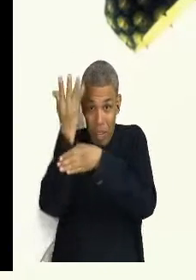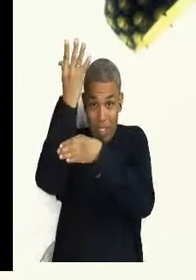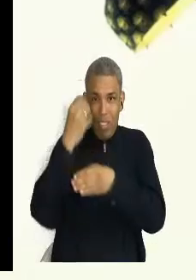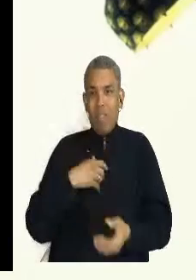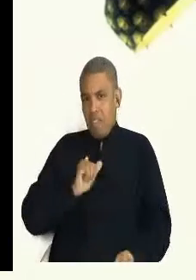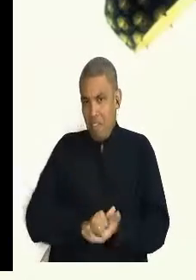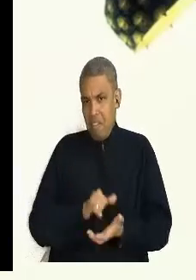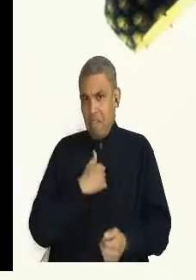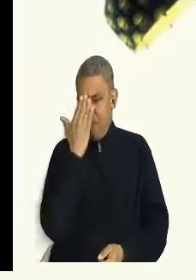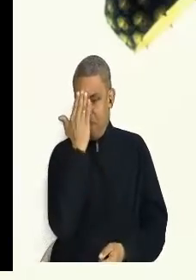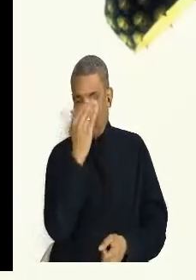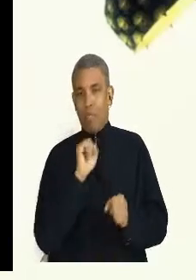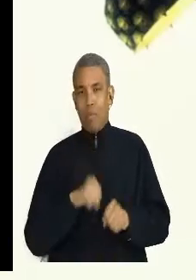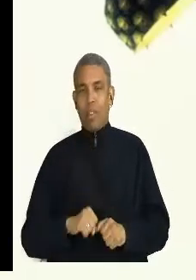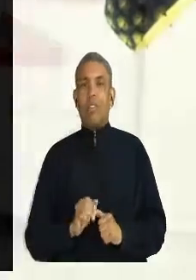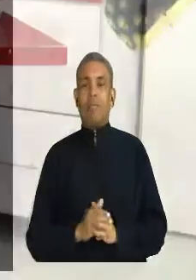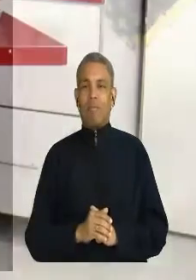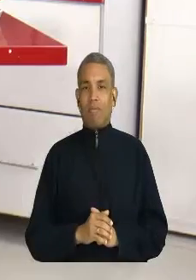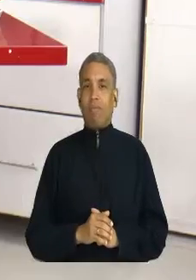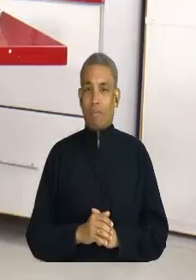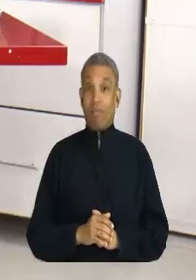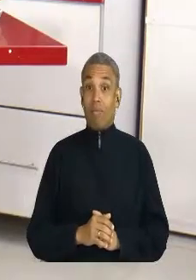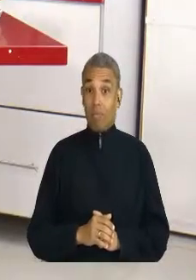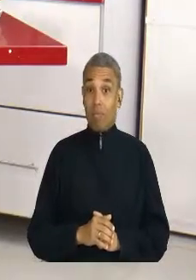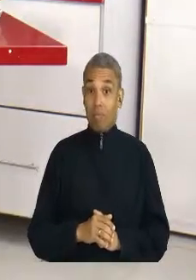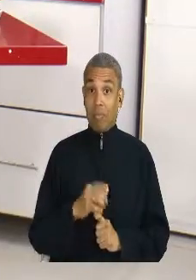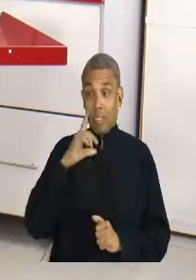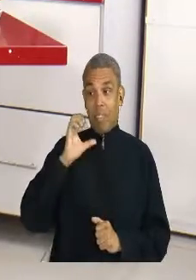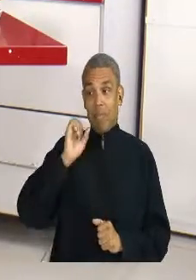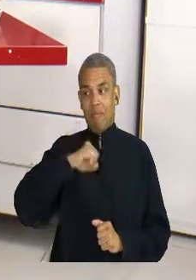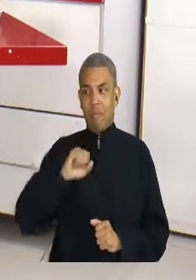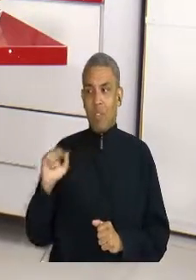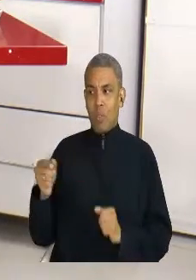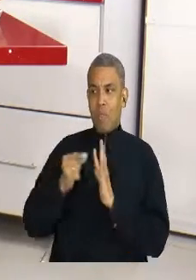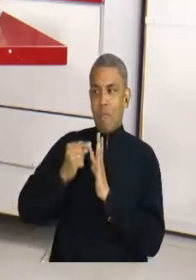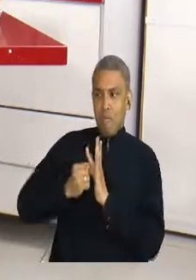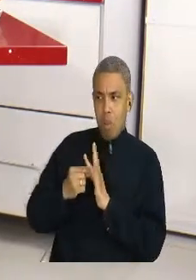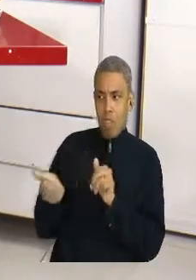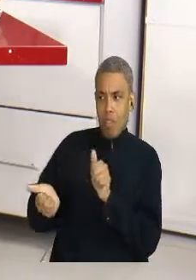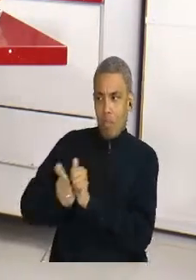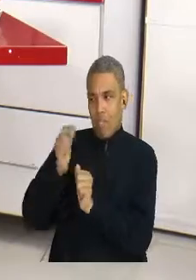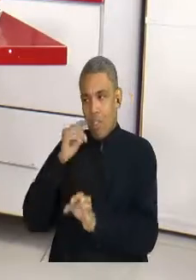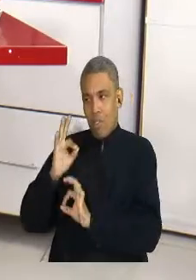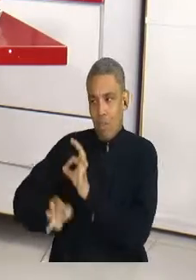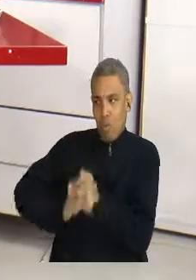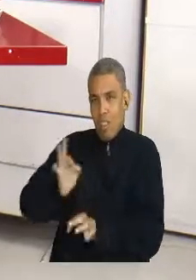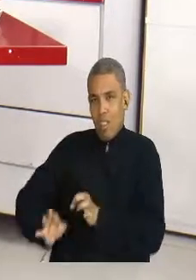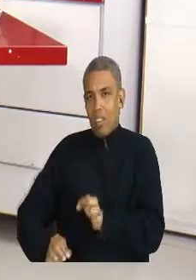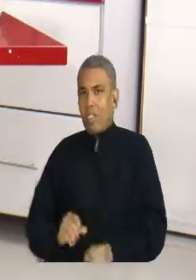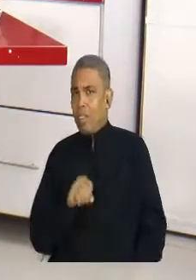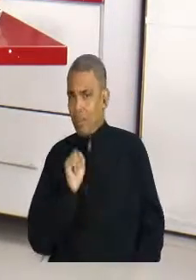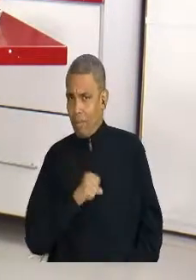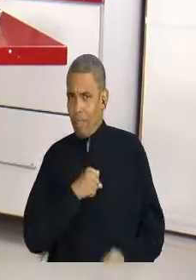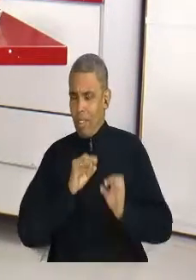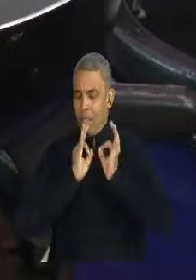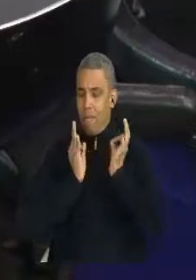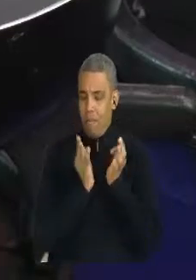que es suyo, caramba. Sí, claro, ella cuida lo suyo. Entonces, es muy bonito que es algo familiar, es algo que estamos